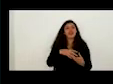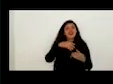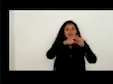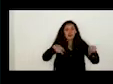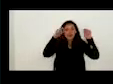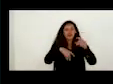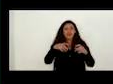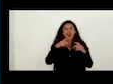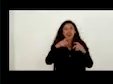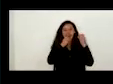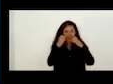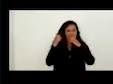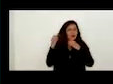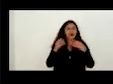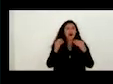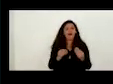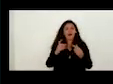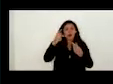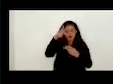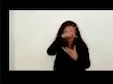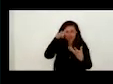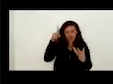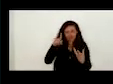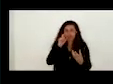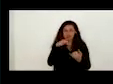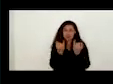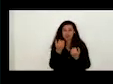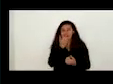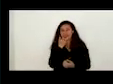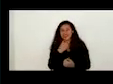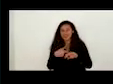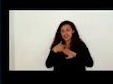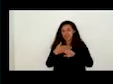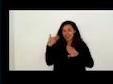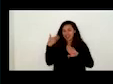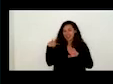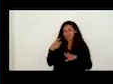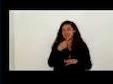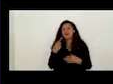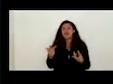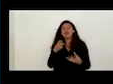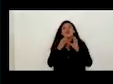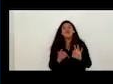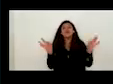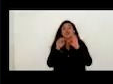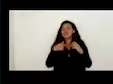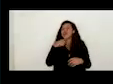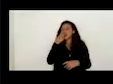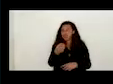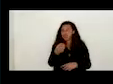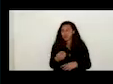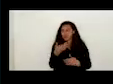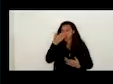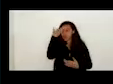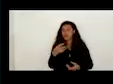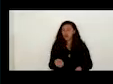una de las que yo mencioné anteriormente. Sin embargo, aquí viene el punto importante, saber cuántas